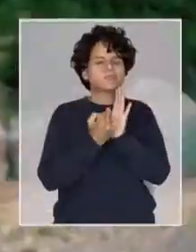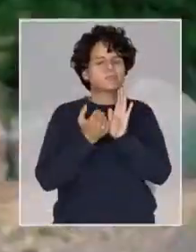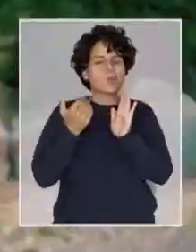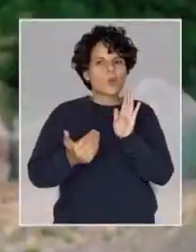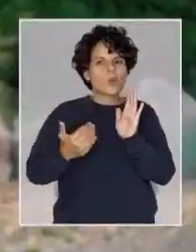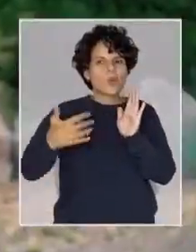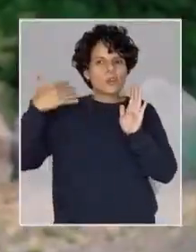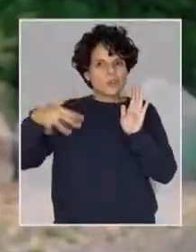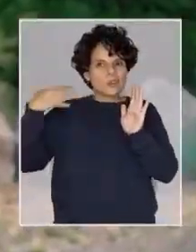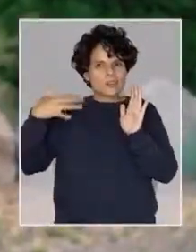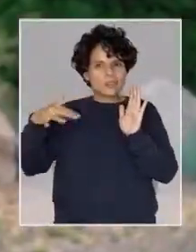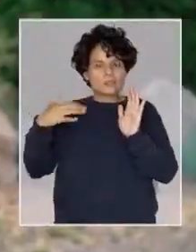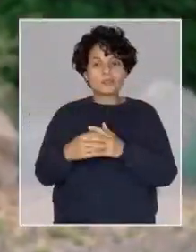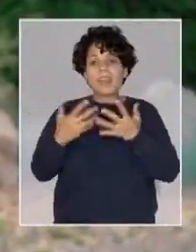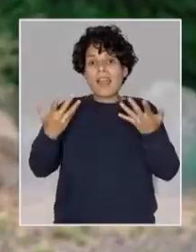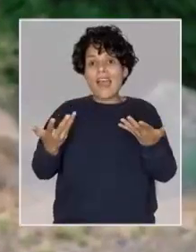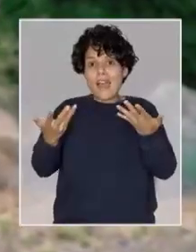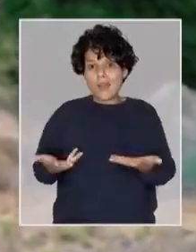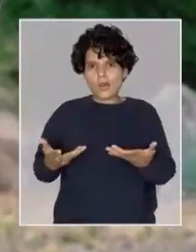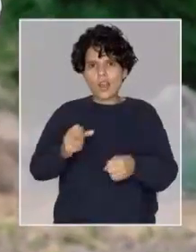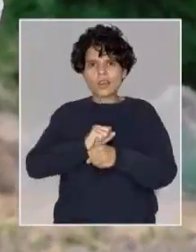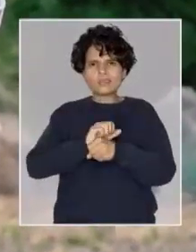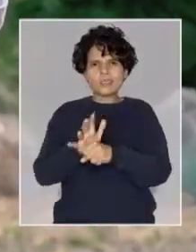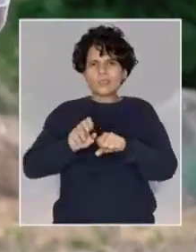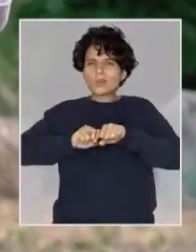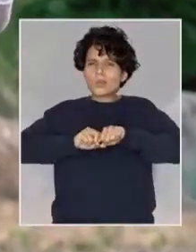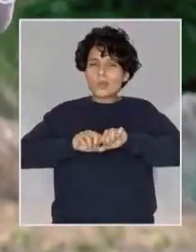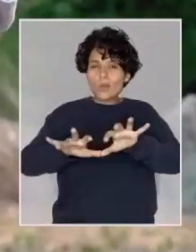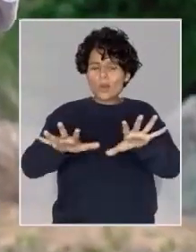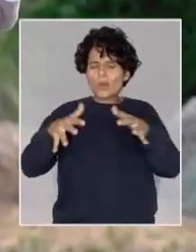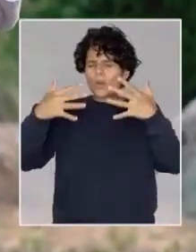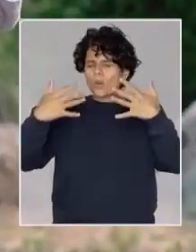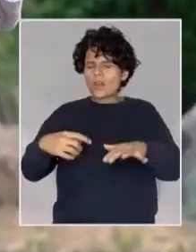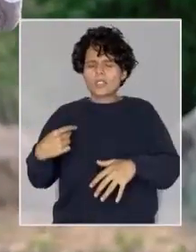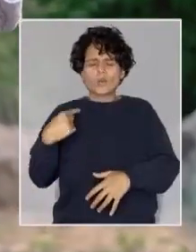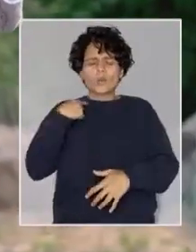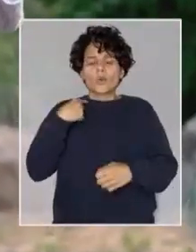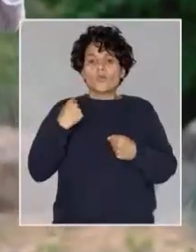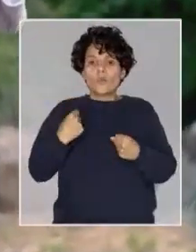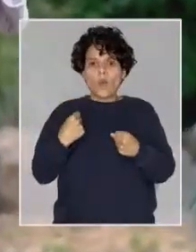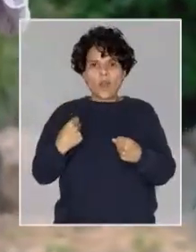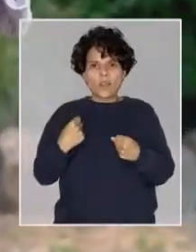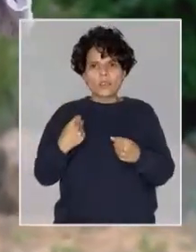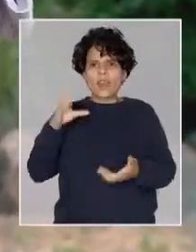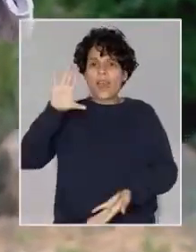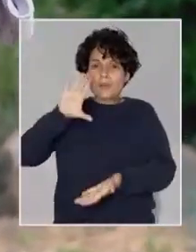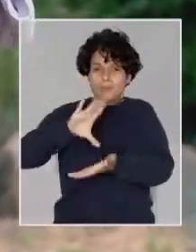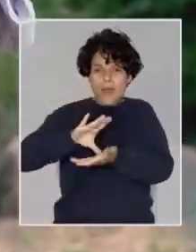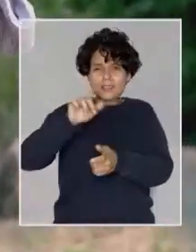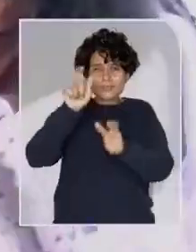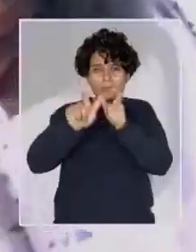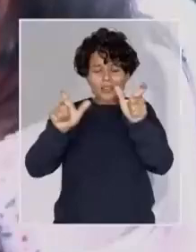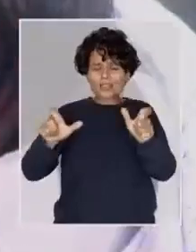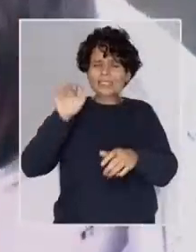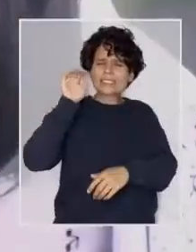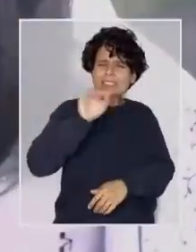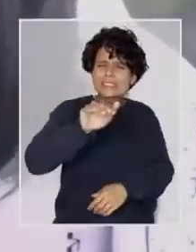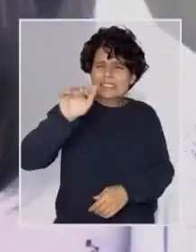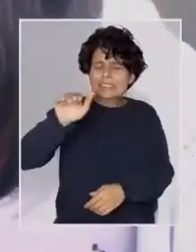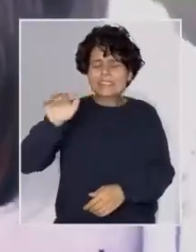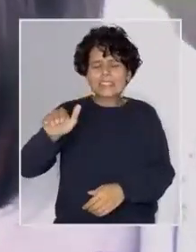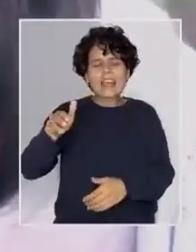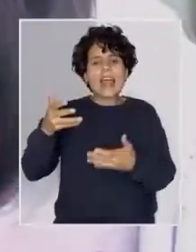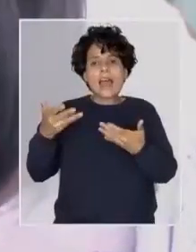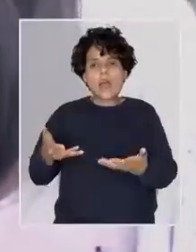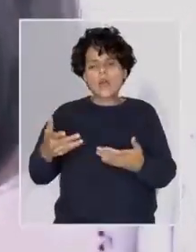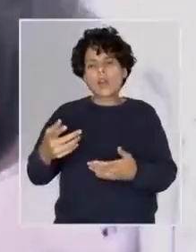son históricos. Este momento, en torno al golpe tremendo que ha significado la pandemia, hacen un llamado urgente al país